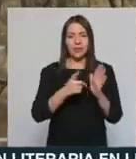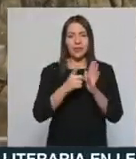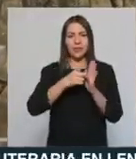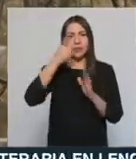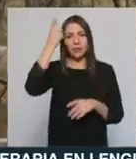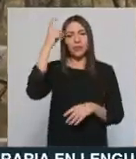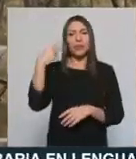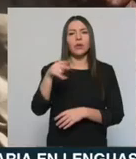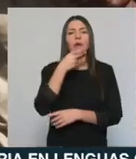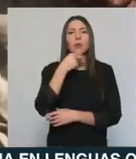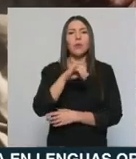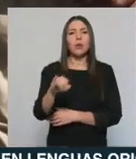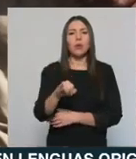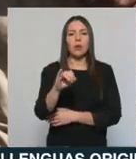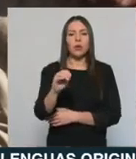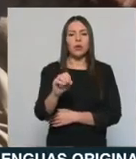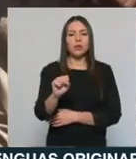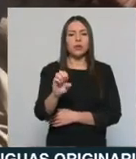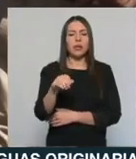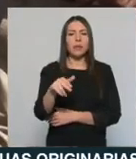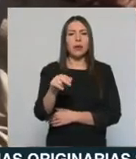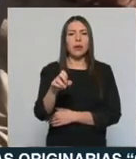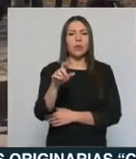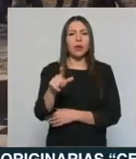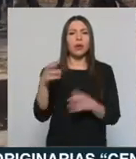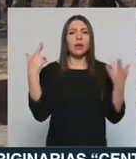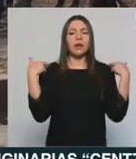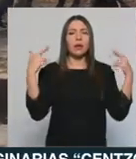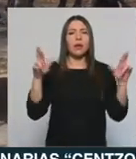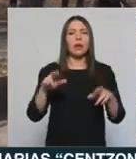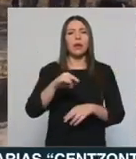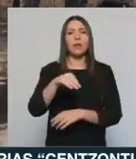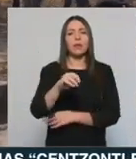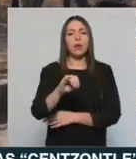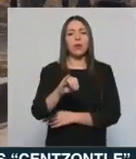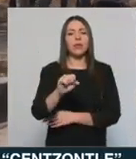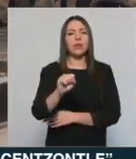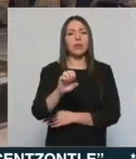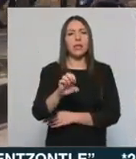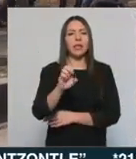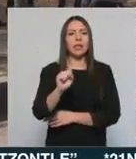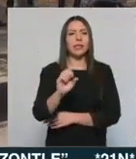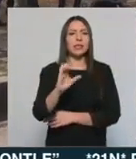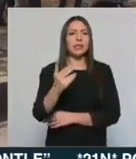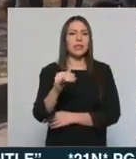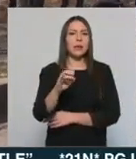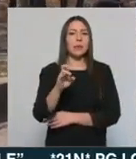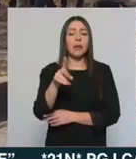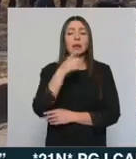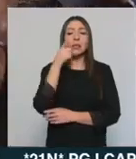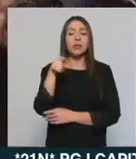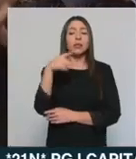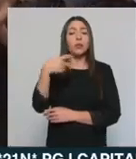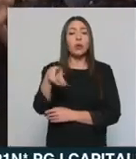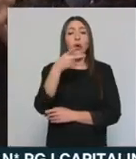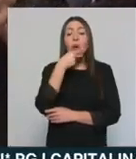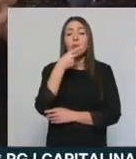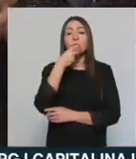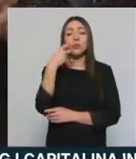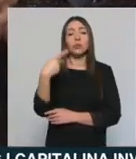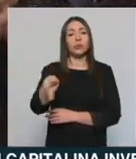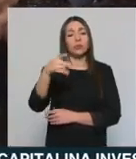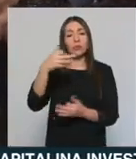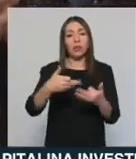Manuel Berumen Bautista y está representada por Moisés Sheoa Chiver, mismo que se ha presentado como dueño del predio. El